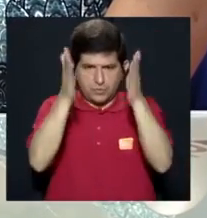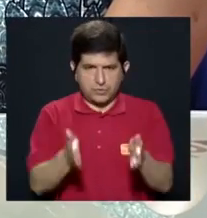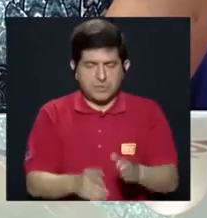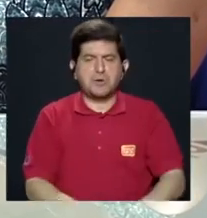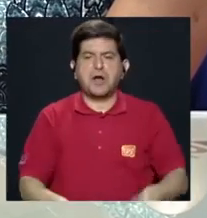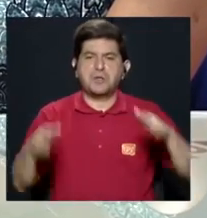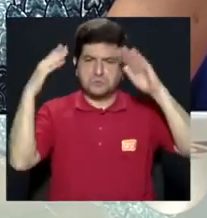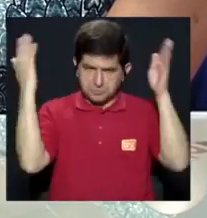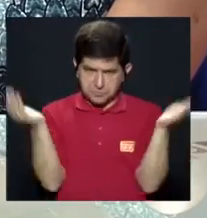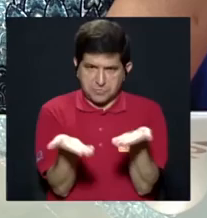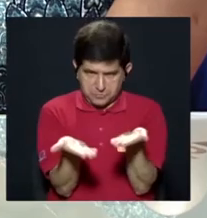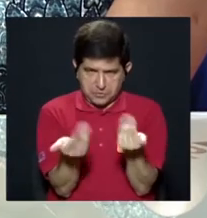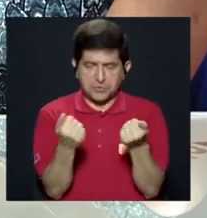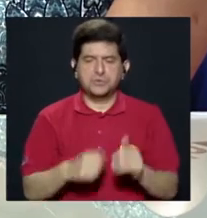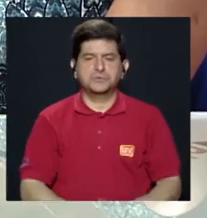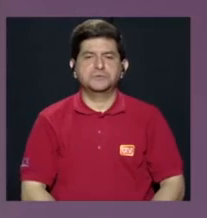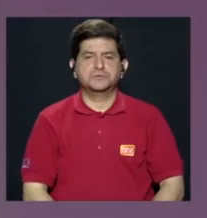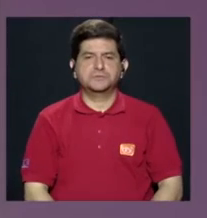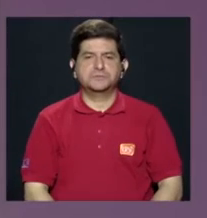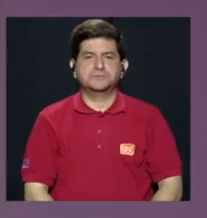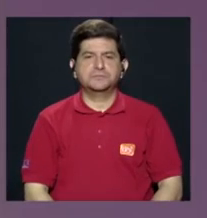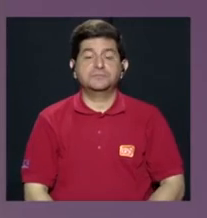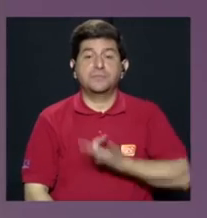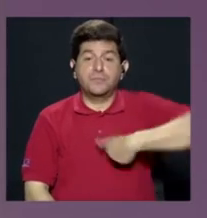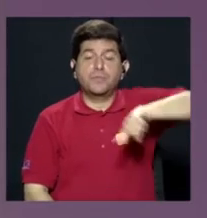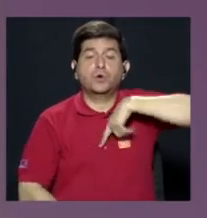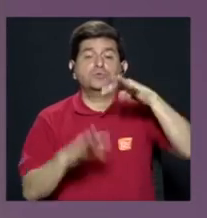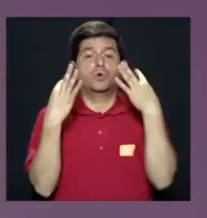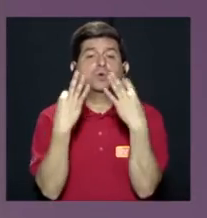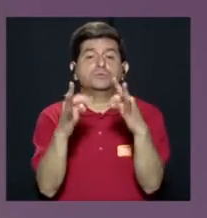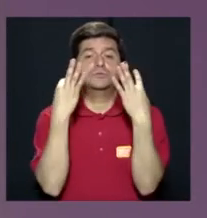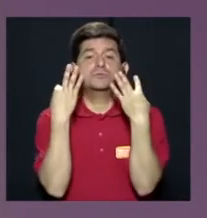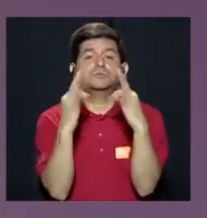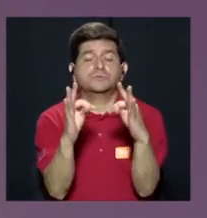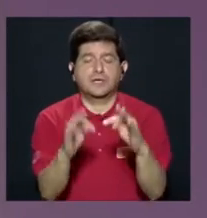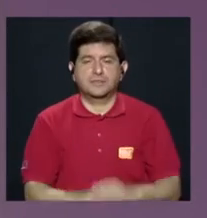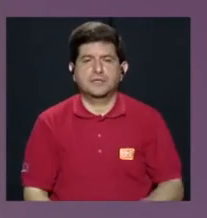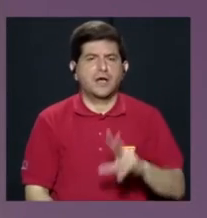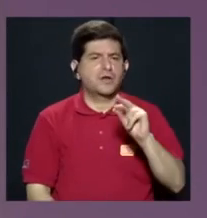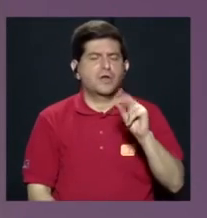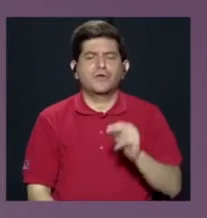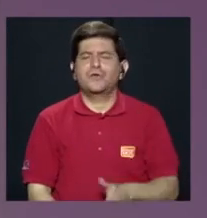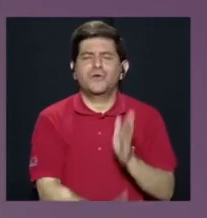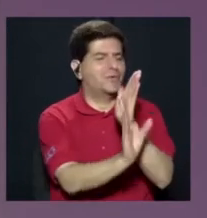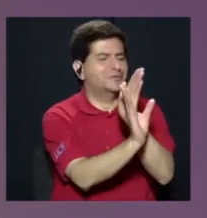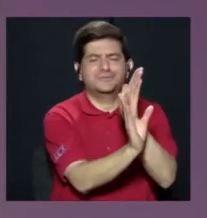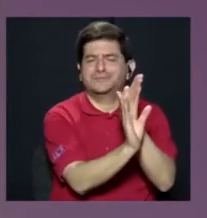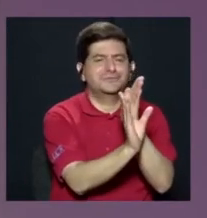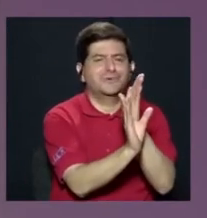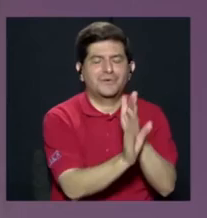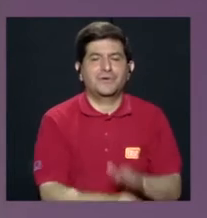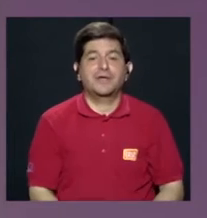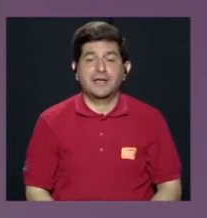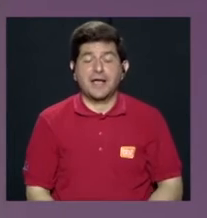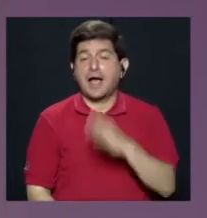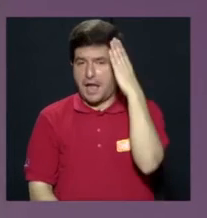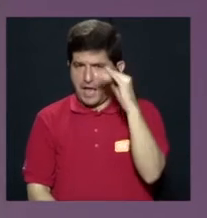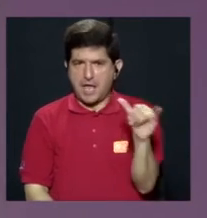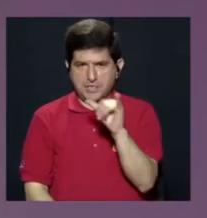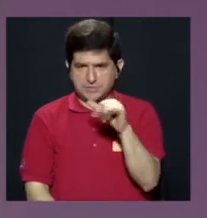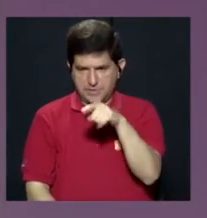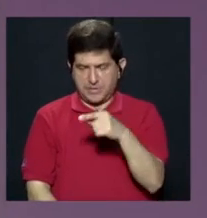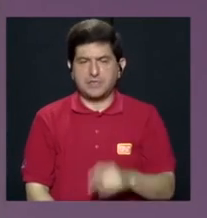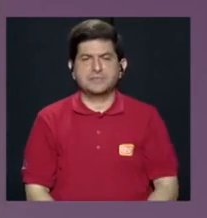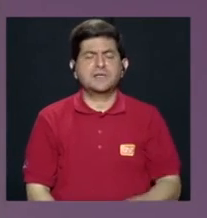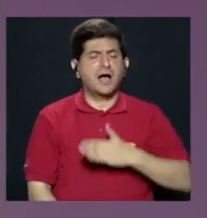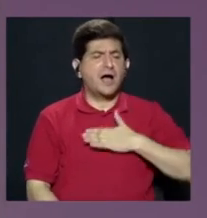son bien recibidos. Y bueno, estamos tratando de que no tanto se lleve a la psicología, sino por vivencias también, que yo le diga,